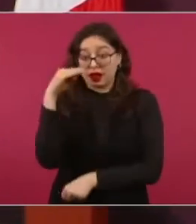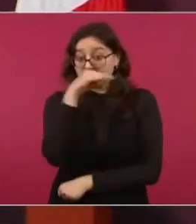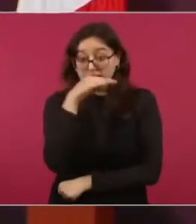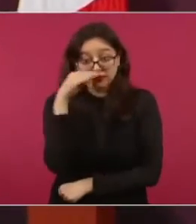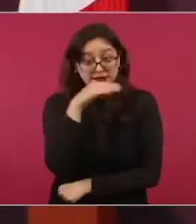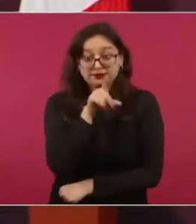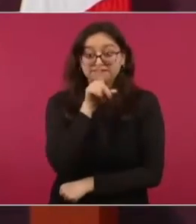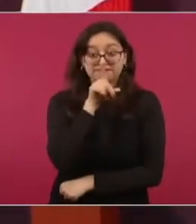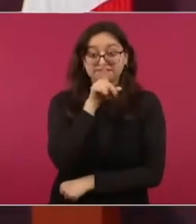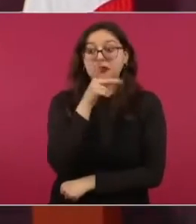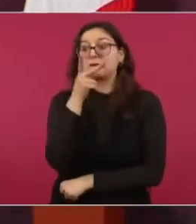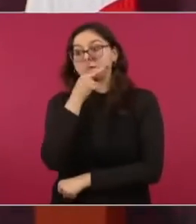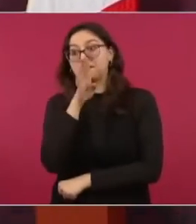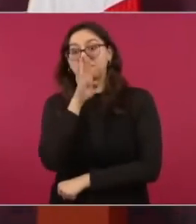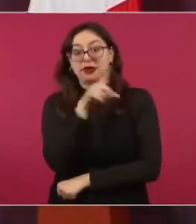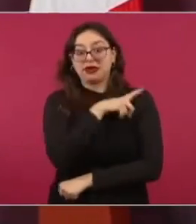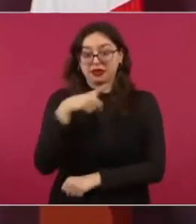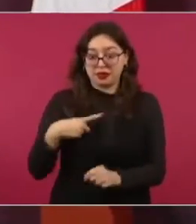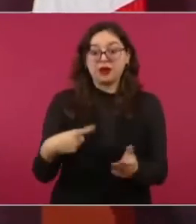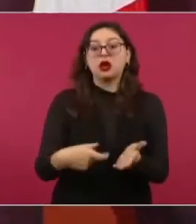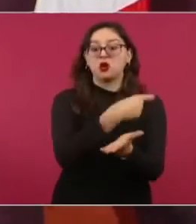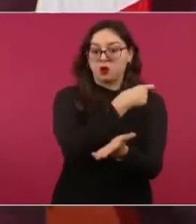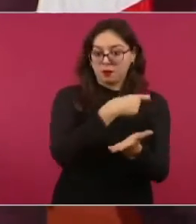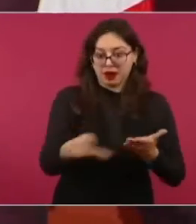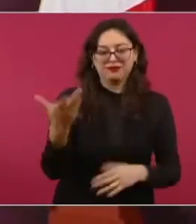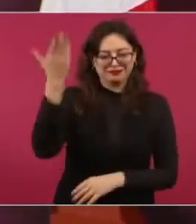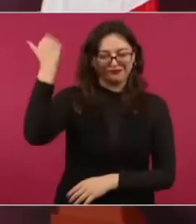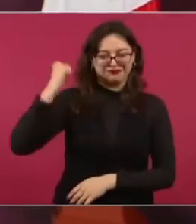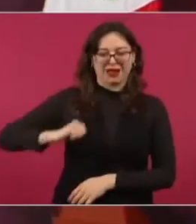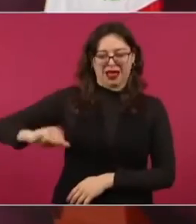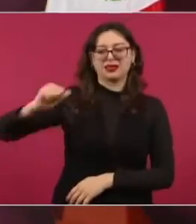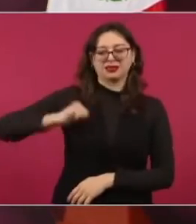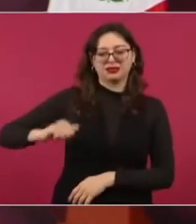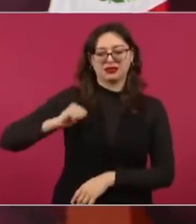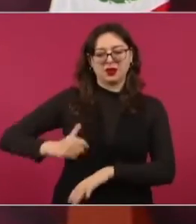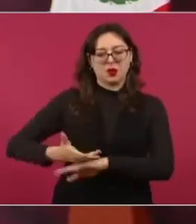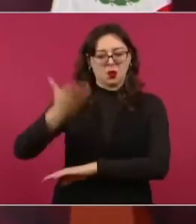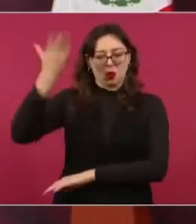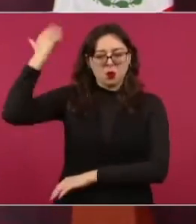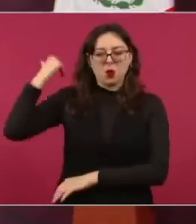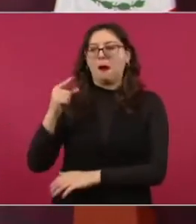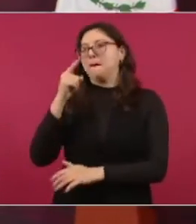tenían que comprarlo los padres de familia. Estoy hablando de